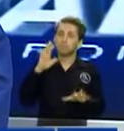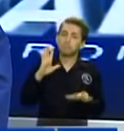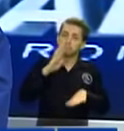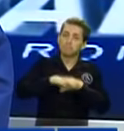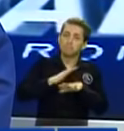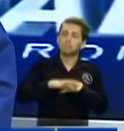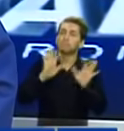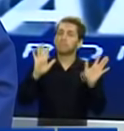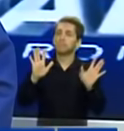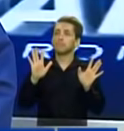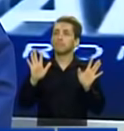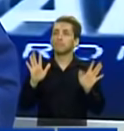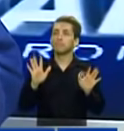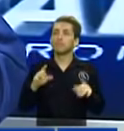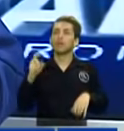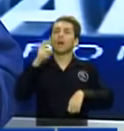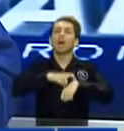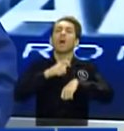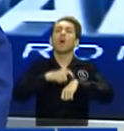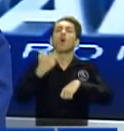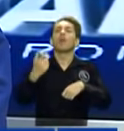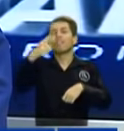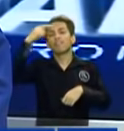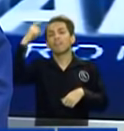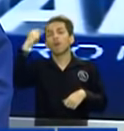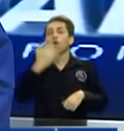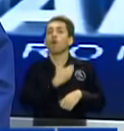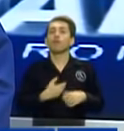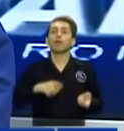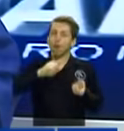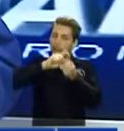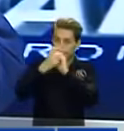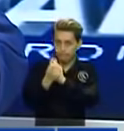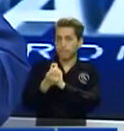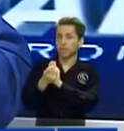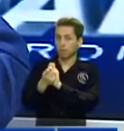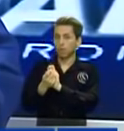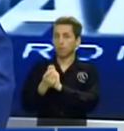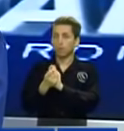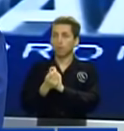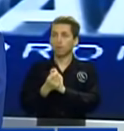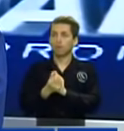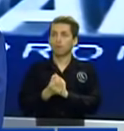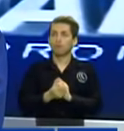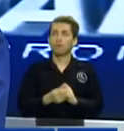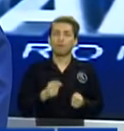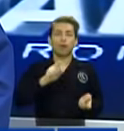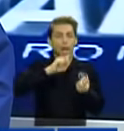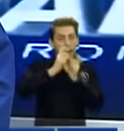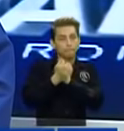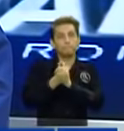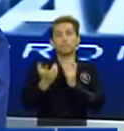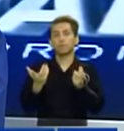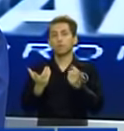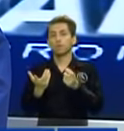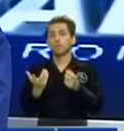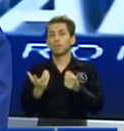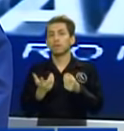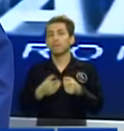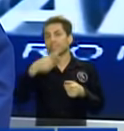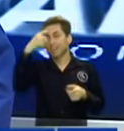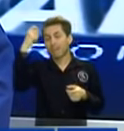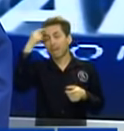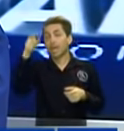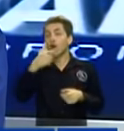primicia, el horario de gobierno va a sufrir modificaciones. O sea, vamos a sufrir modificaciones, los trabajadores de